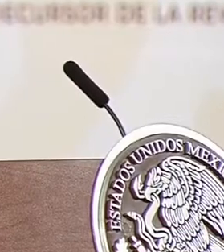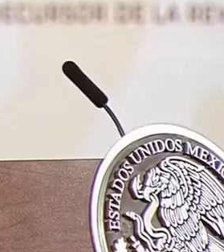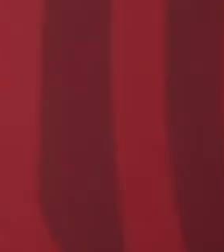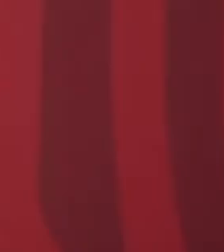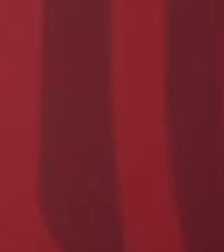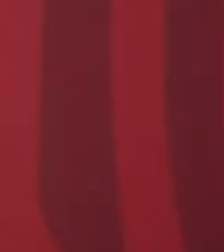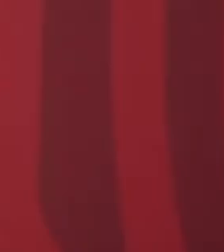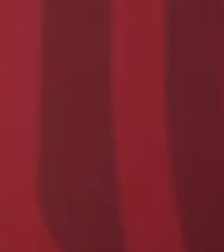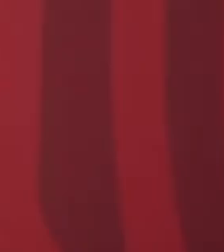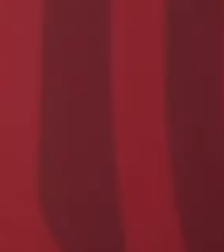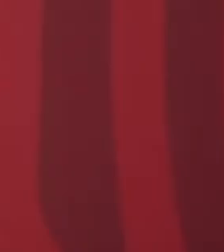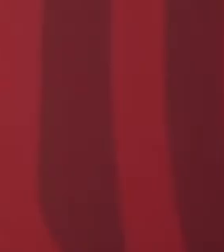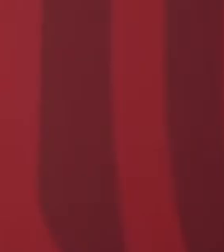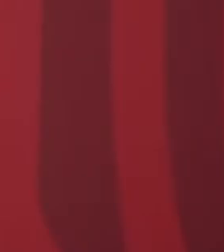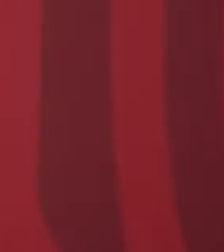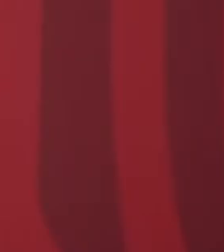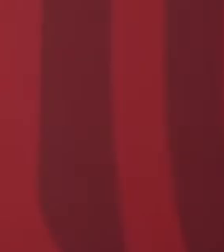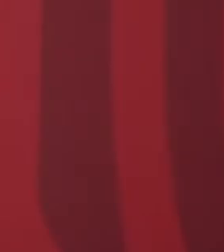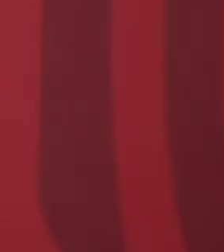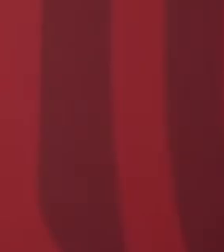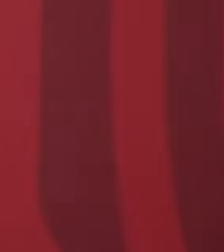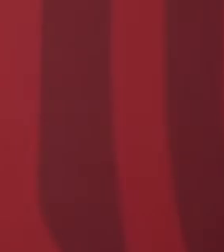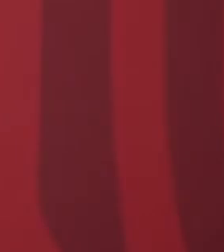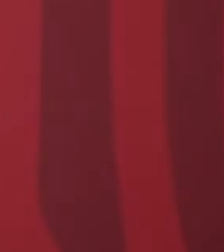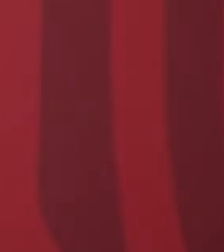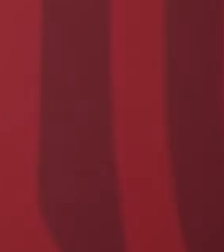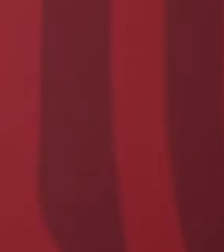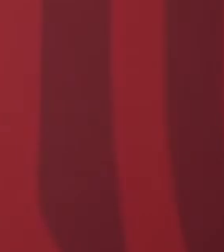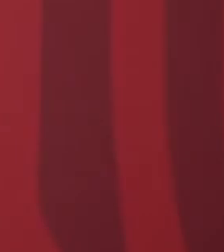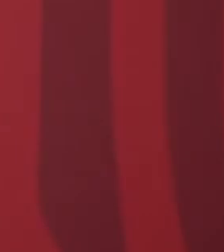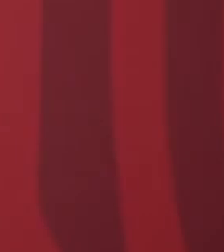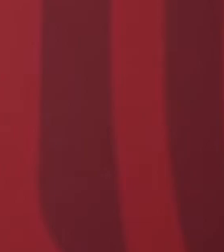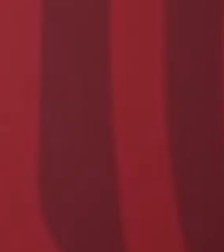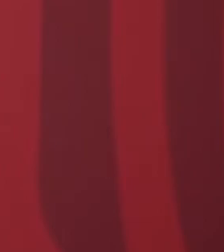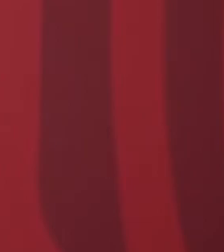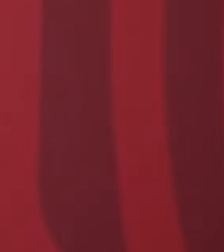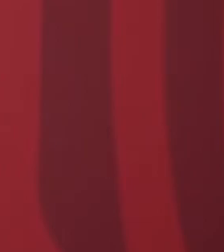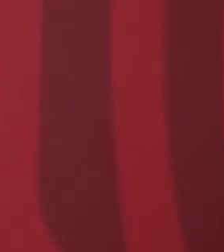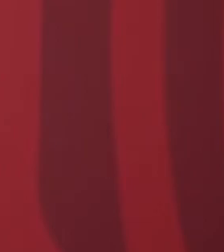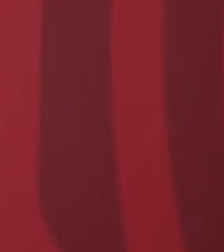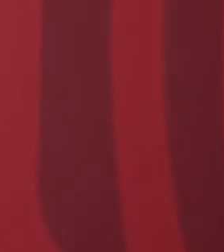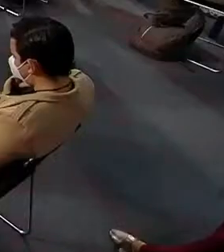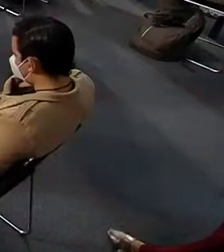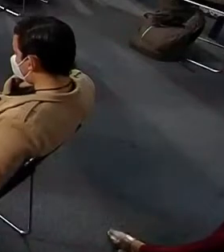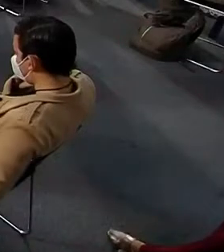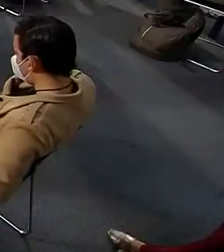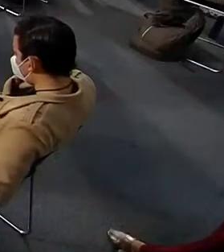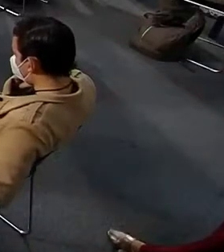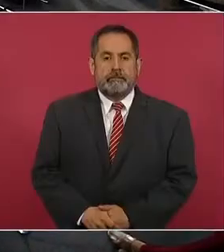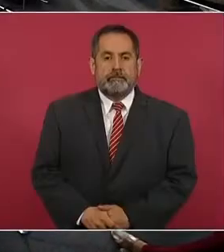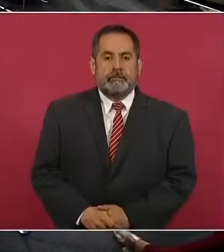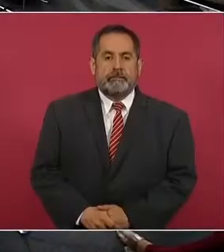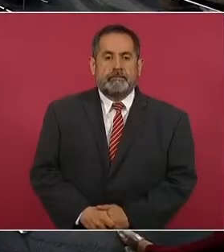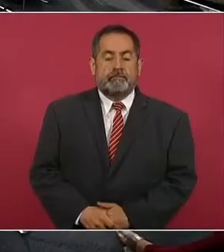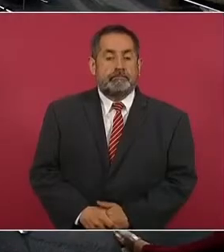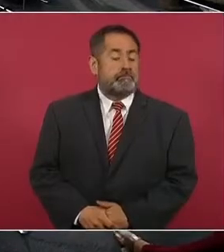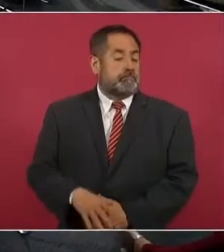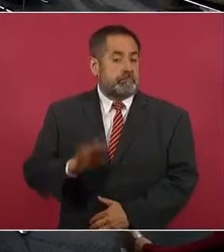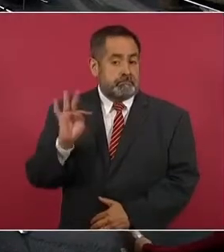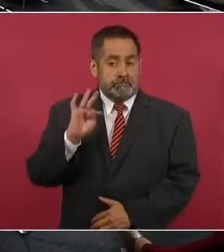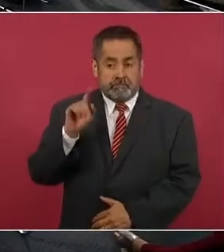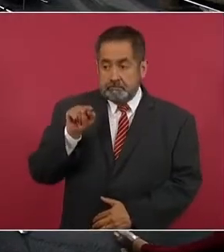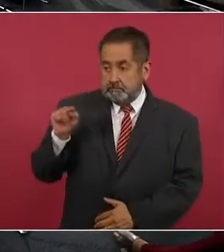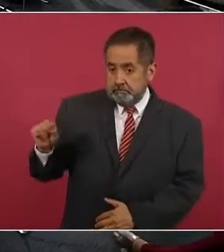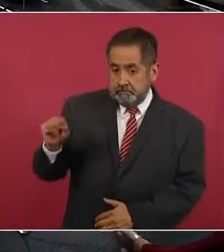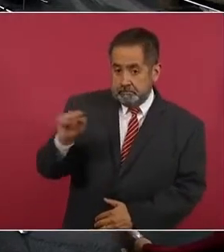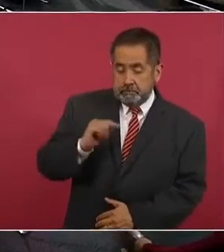población abierta, los que no tienen seguridad social, que son